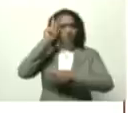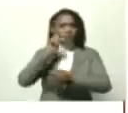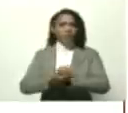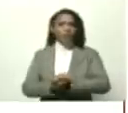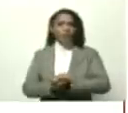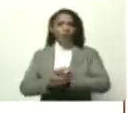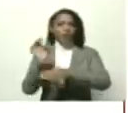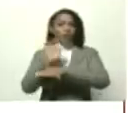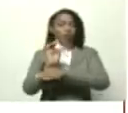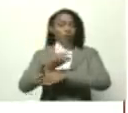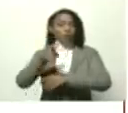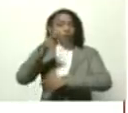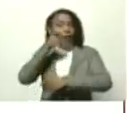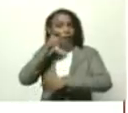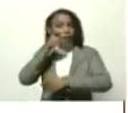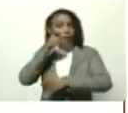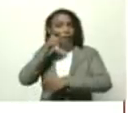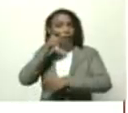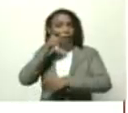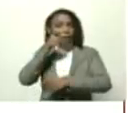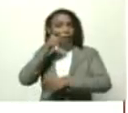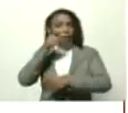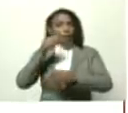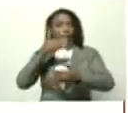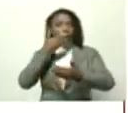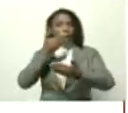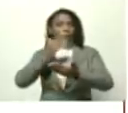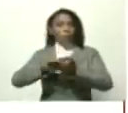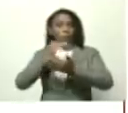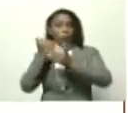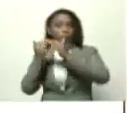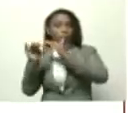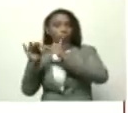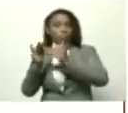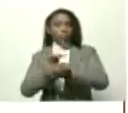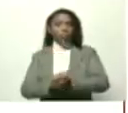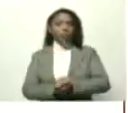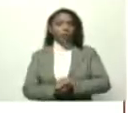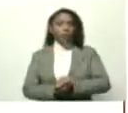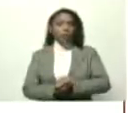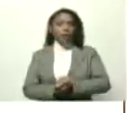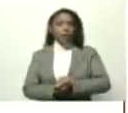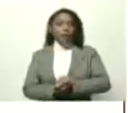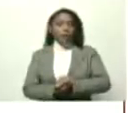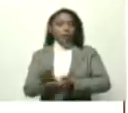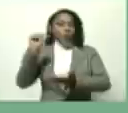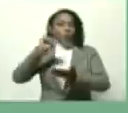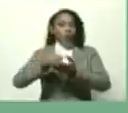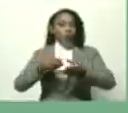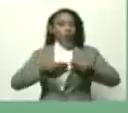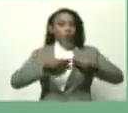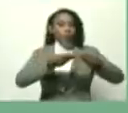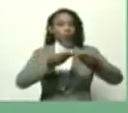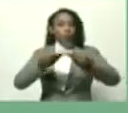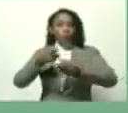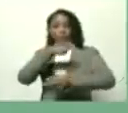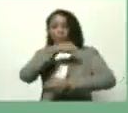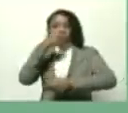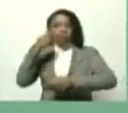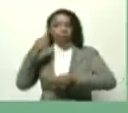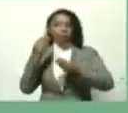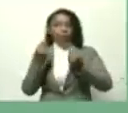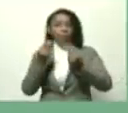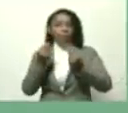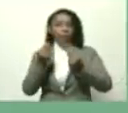de vigilancia, en funciones de correos y al mismo tiempo en un centro de distribución de drogas, de